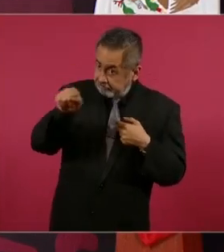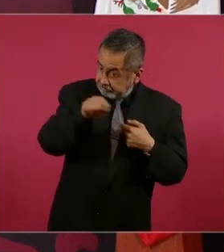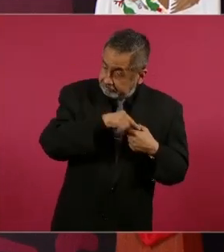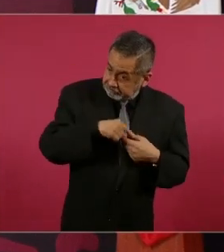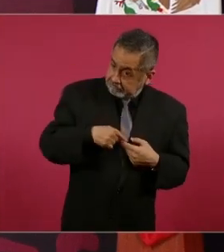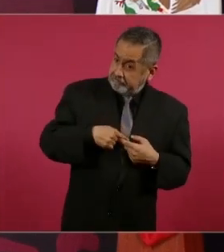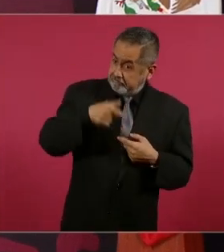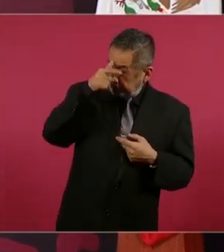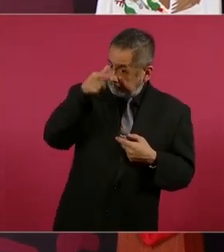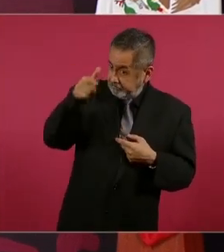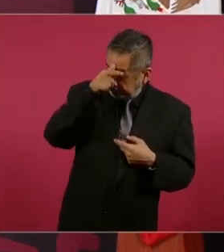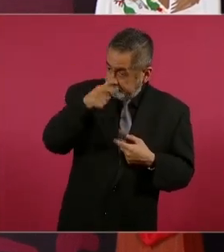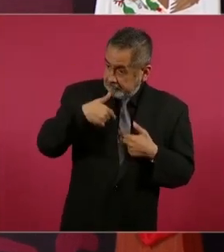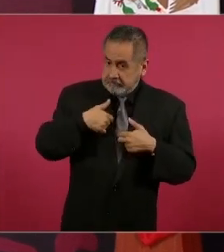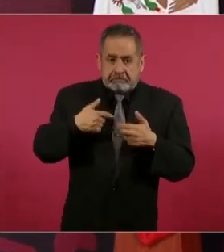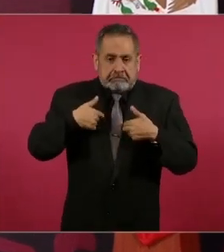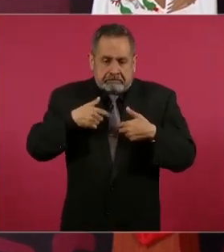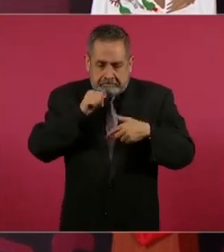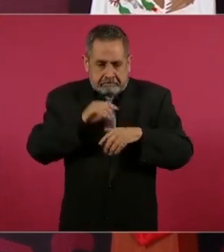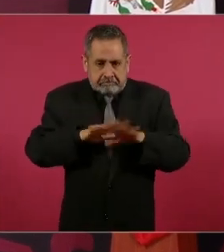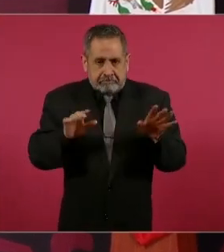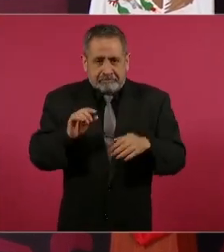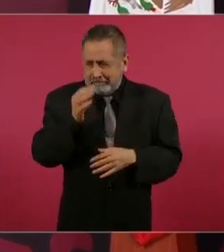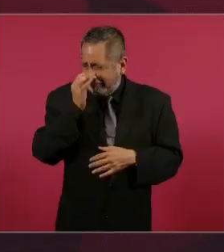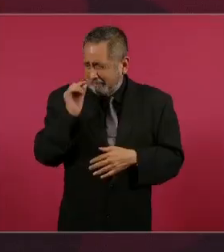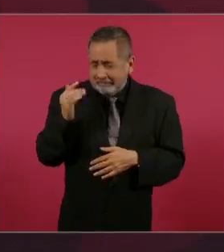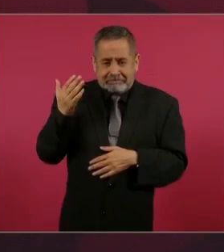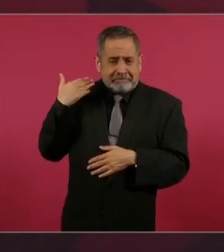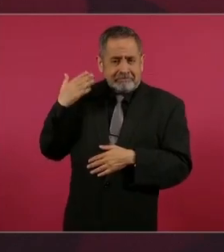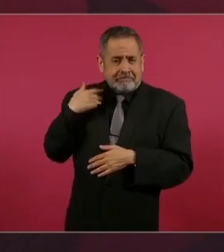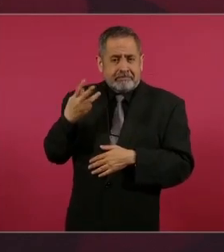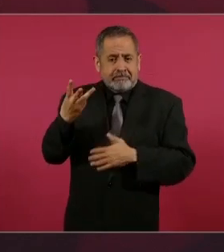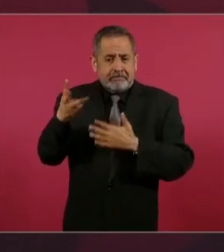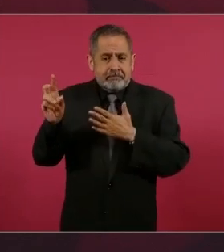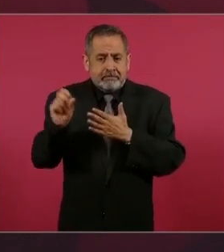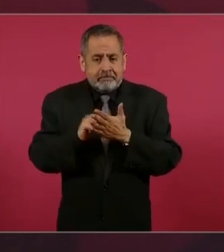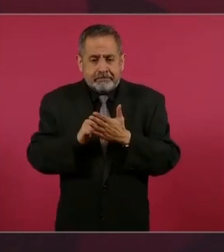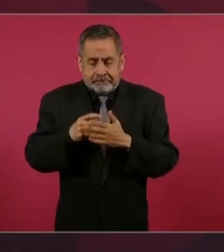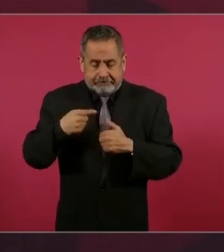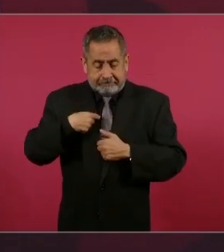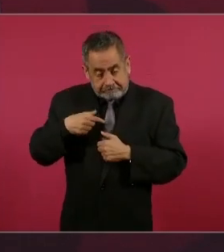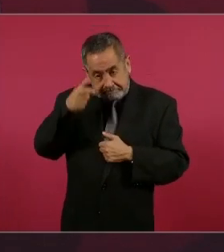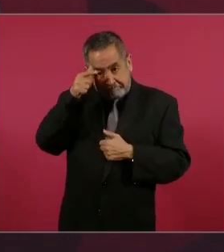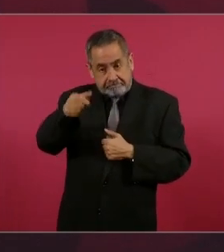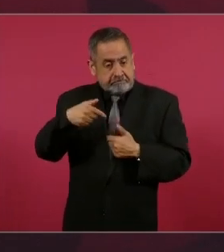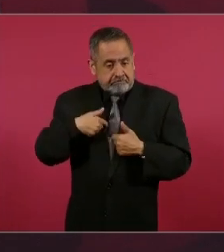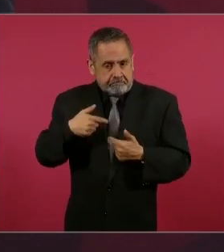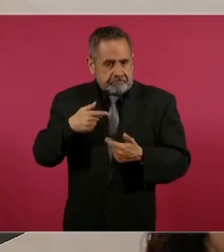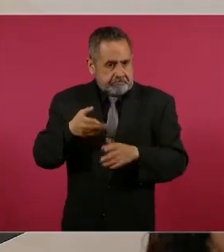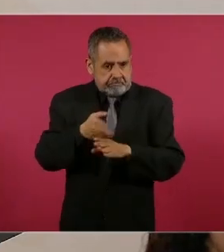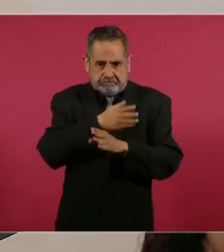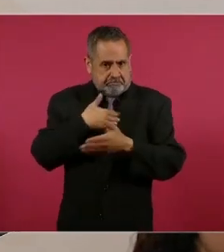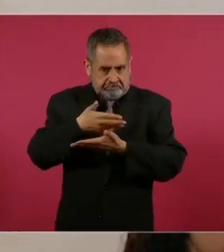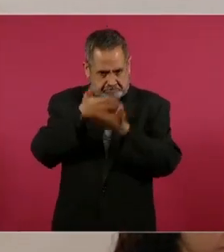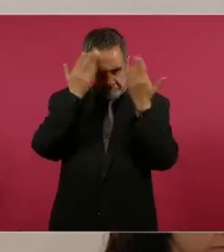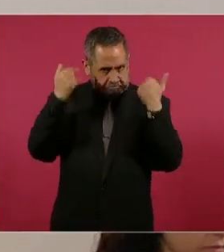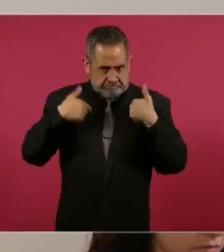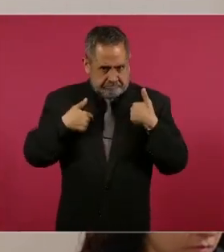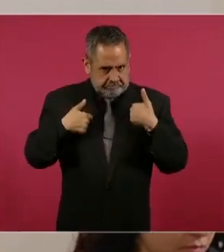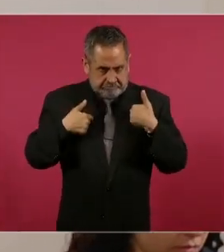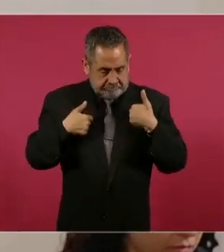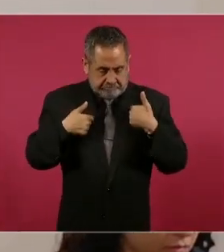de esta investigación hace 3 meses, al grado que cuando